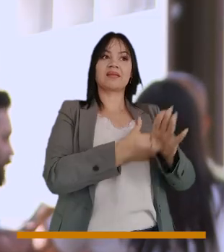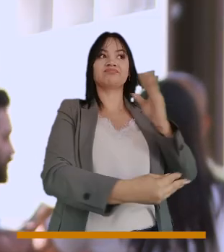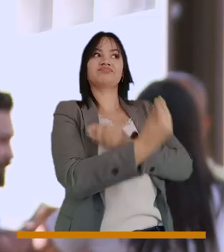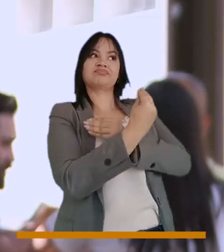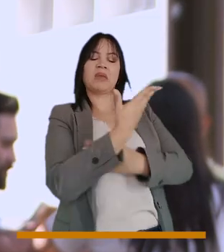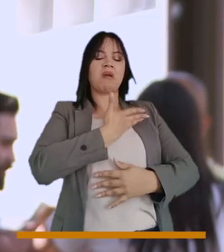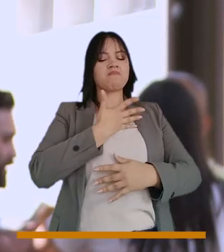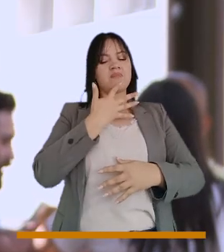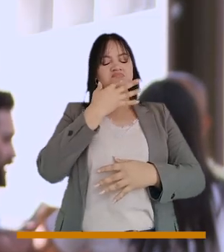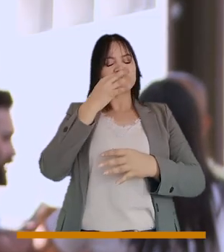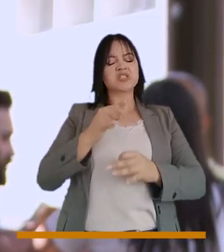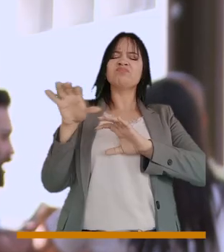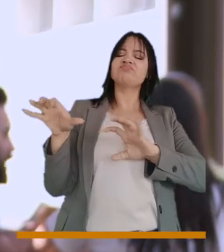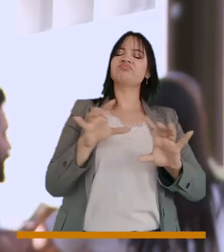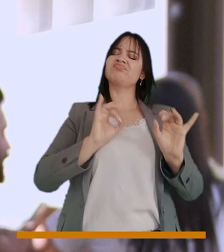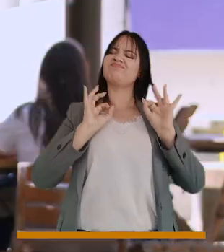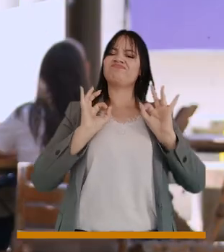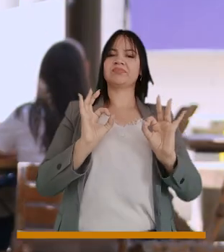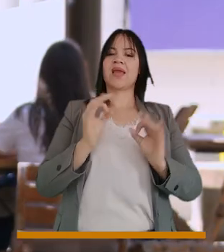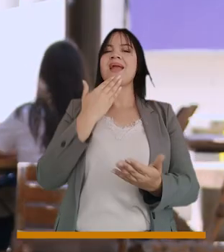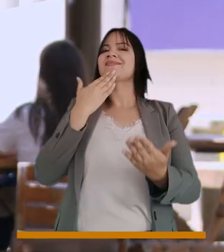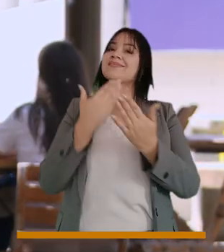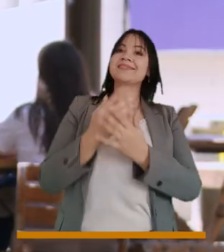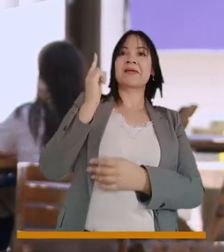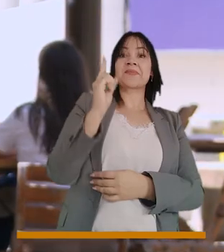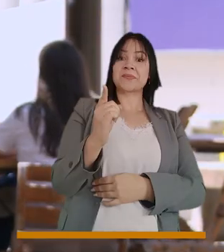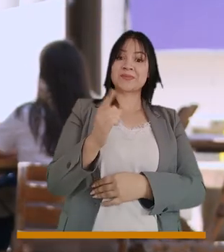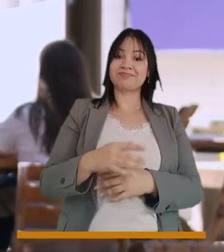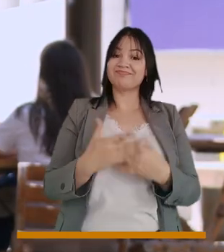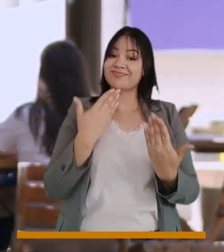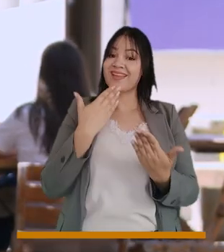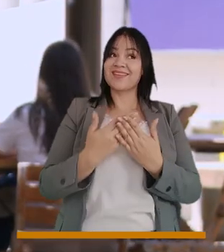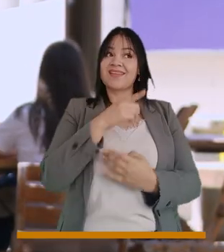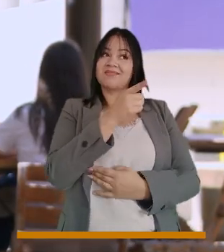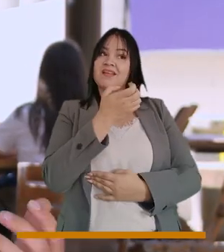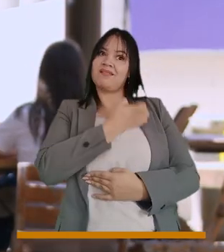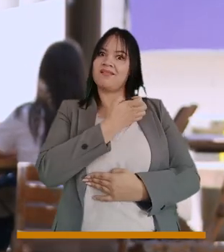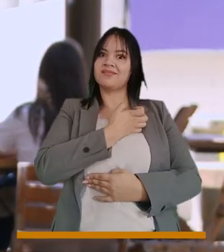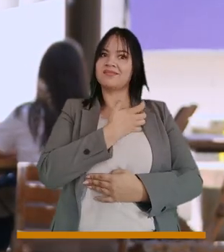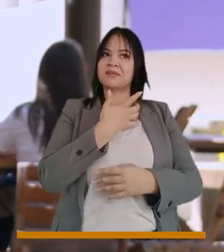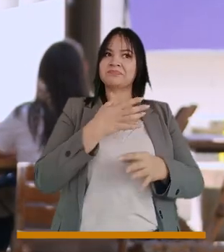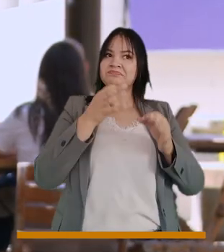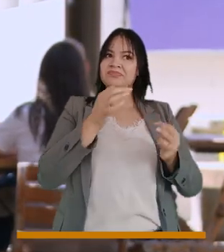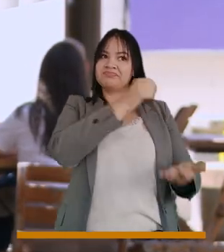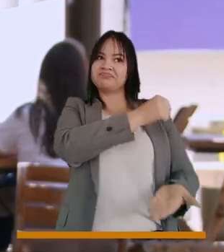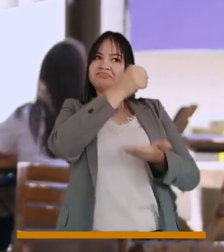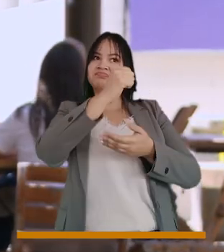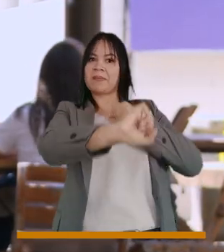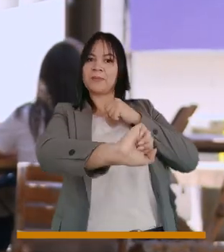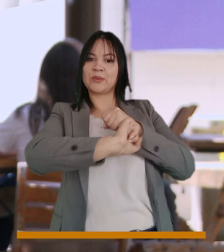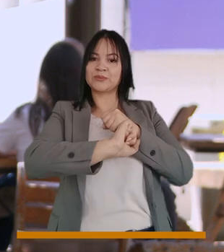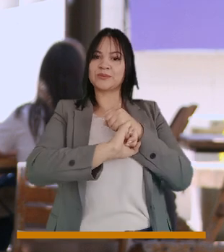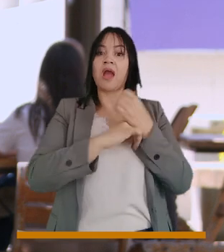me dijo que hay que hacer las cosas mejor, y fue con mucho esfuerzo. Gracias a vos y gracias a que la alcaldía nos pudo poner una parte